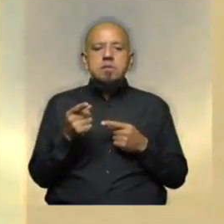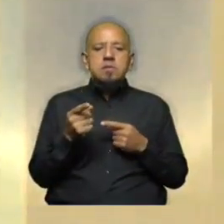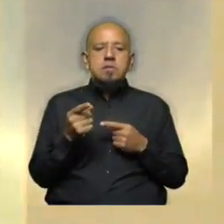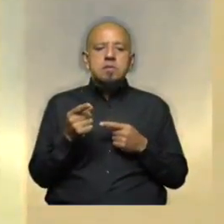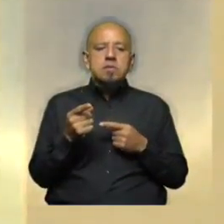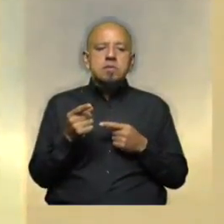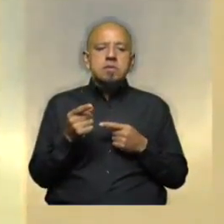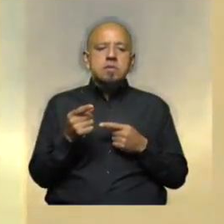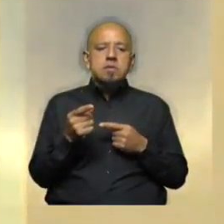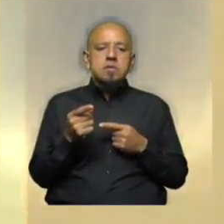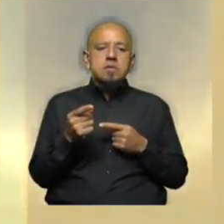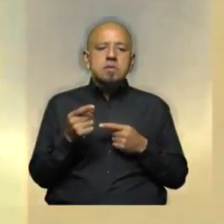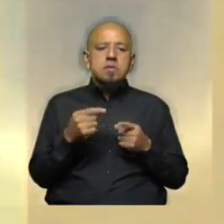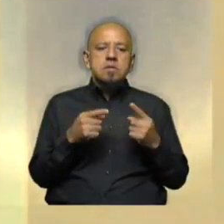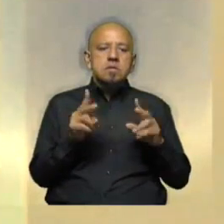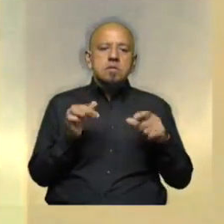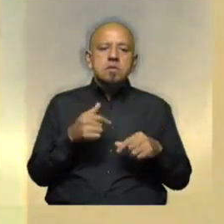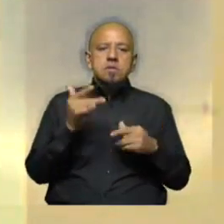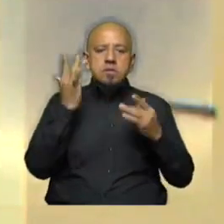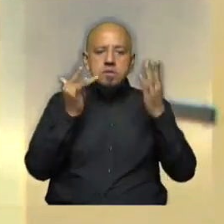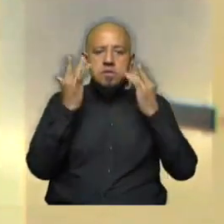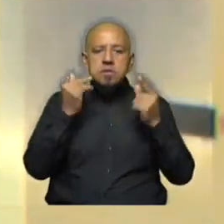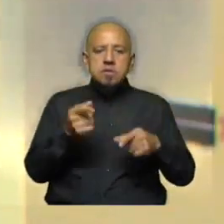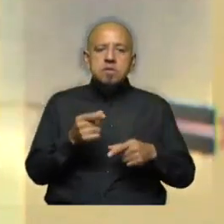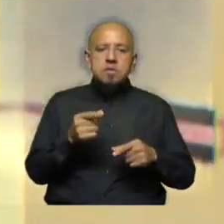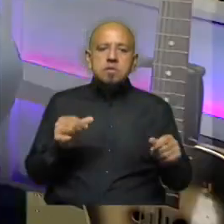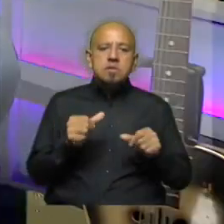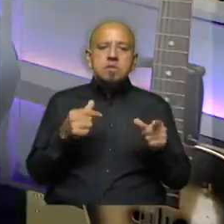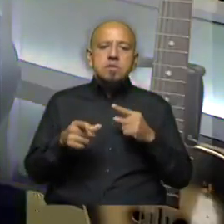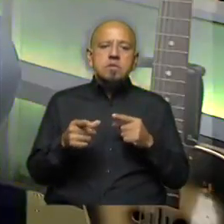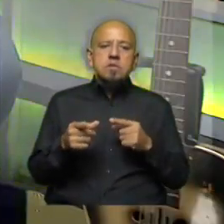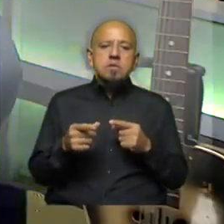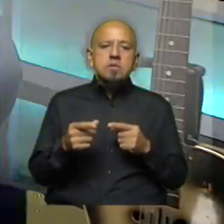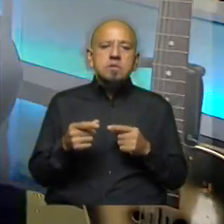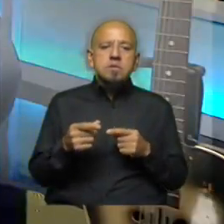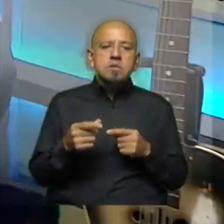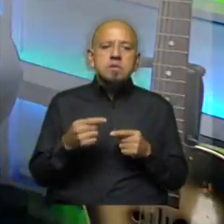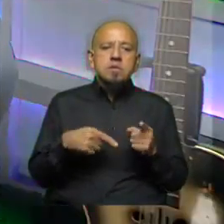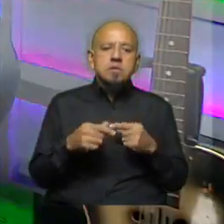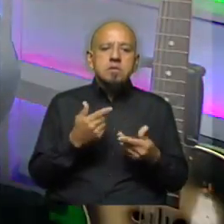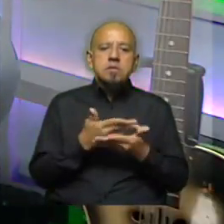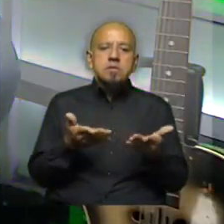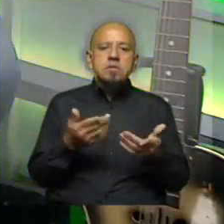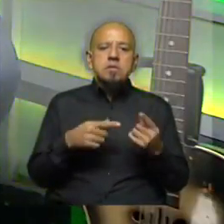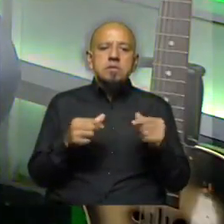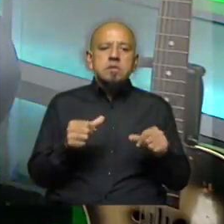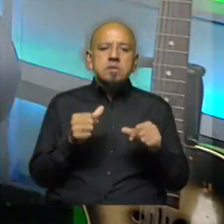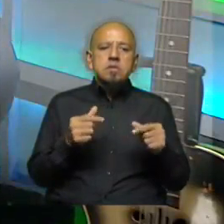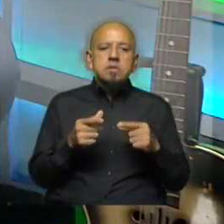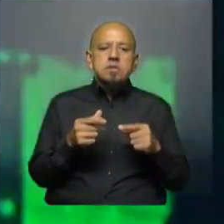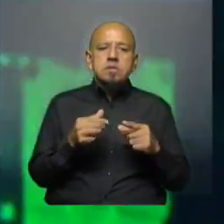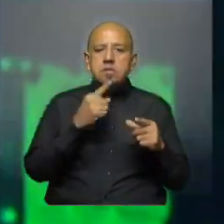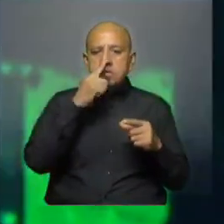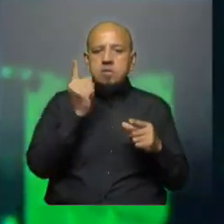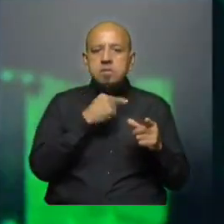abusaron del hecho artístico los que inventaron toda esta parafernalia de los jingles y de ser exitoso rápido,